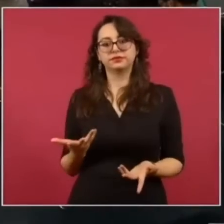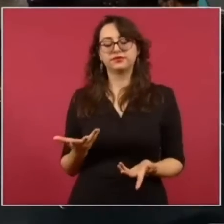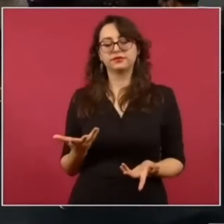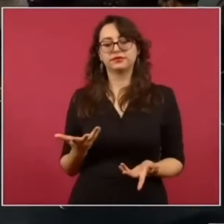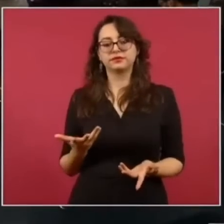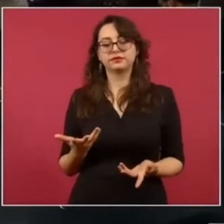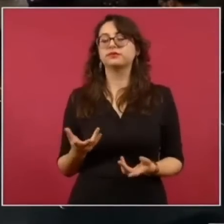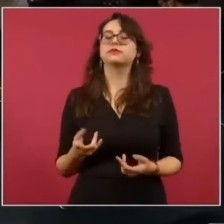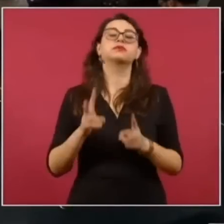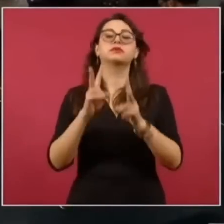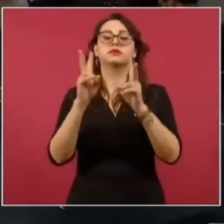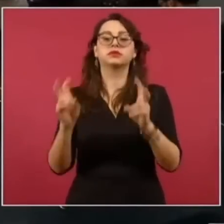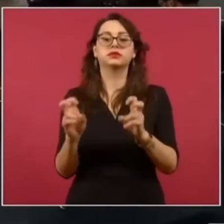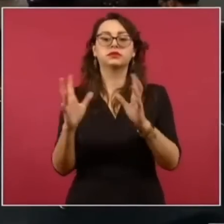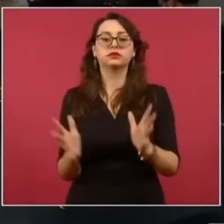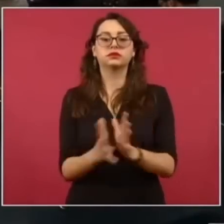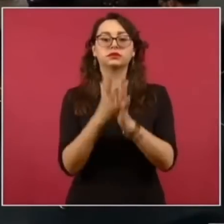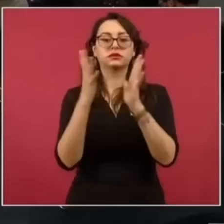político electoral.